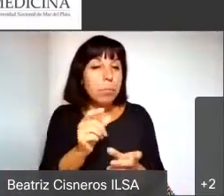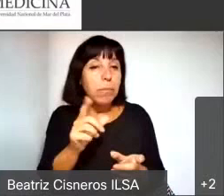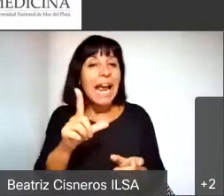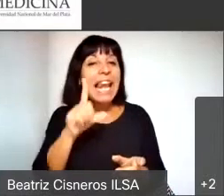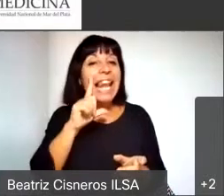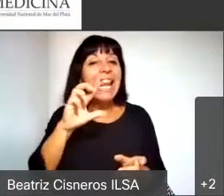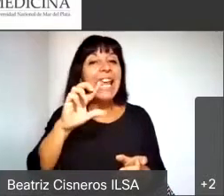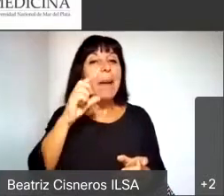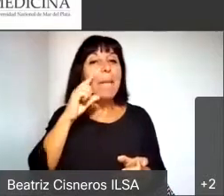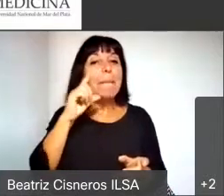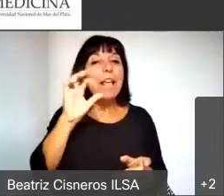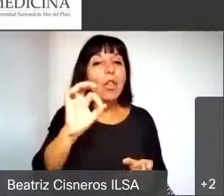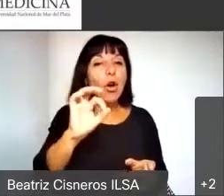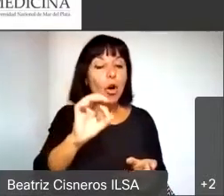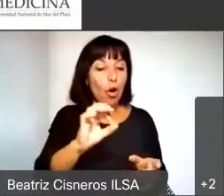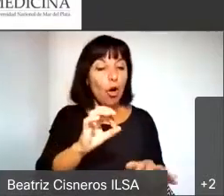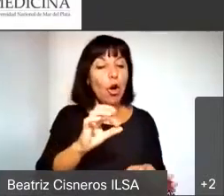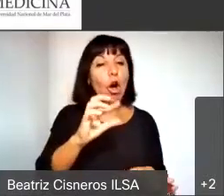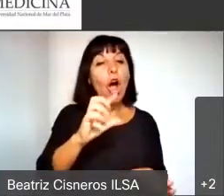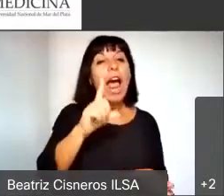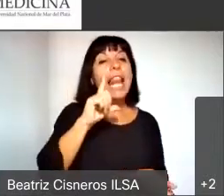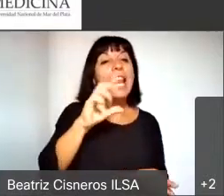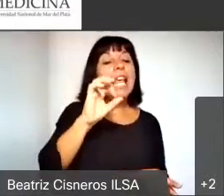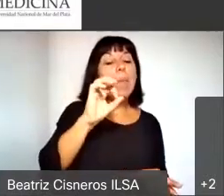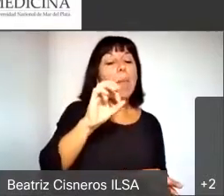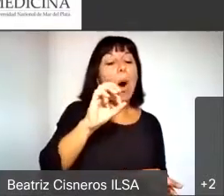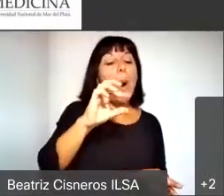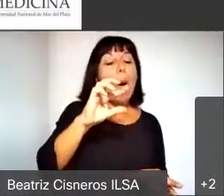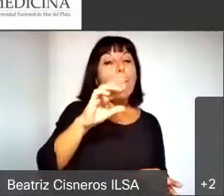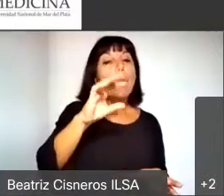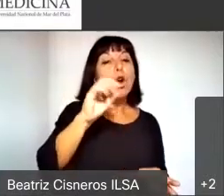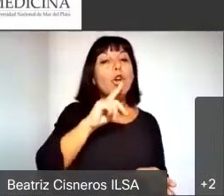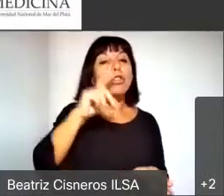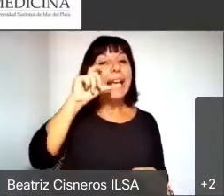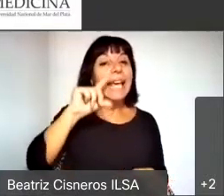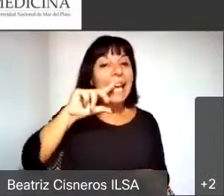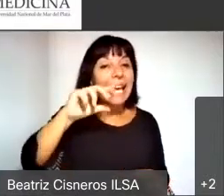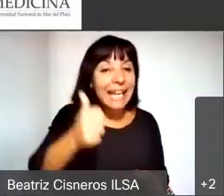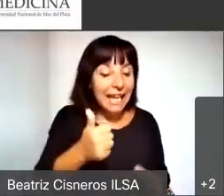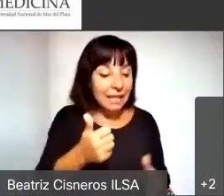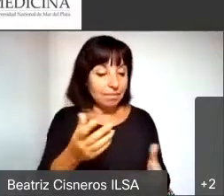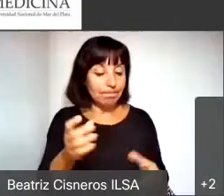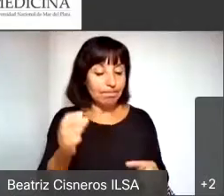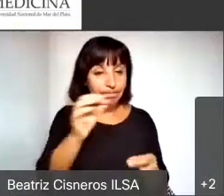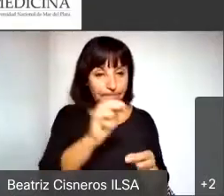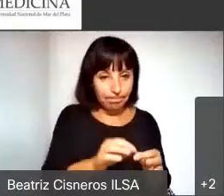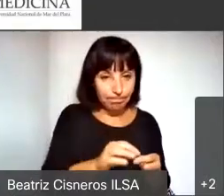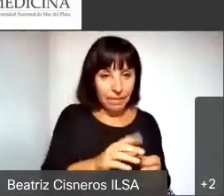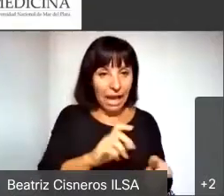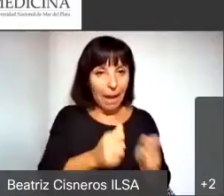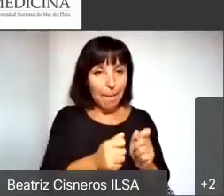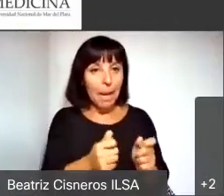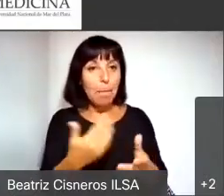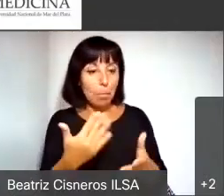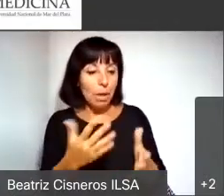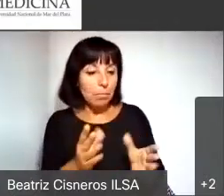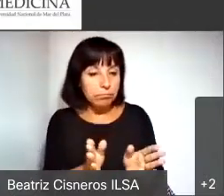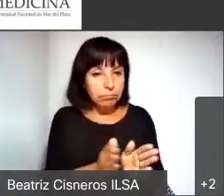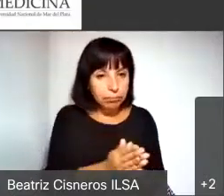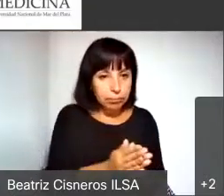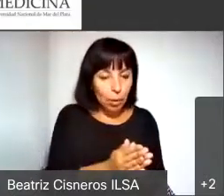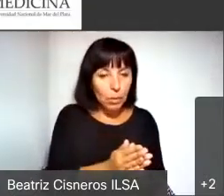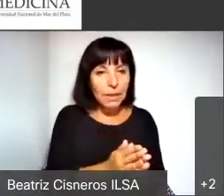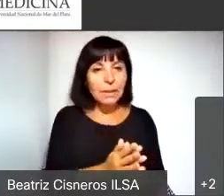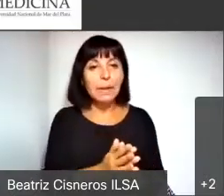con lo cual se conforma una lipoproteína. Pueden ser clivadas, pueden unirse, ¿sí? Así que